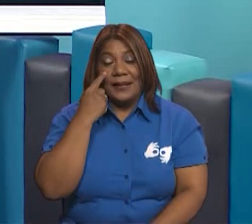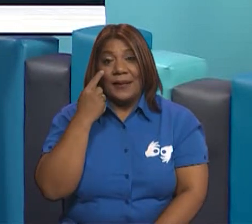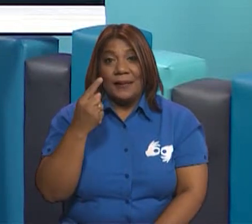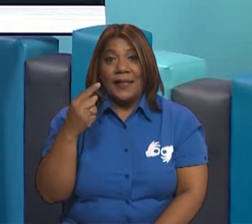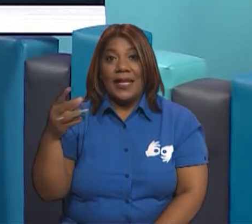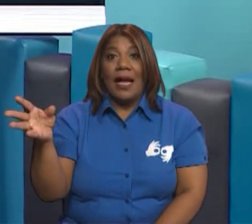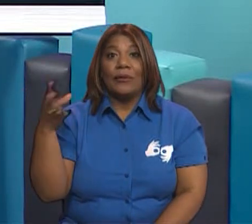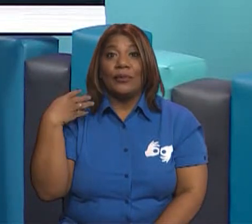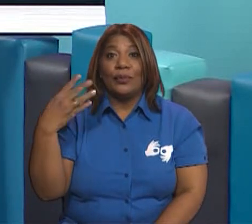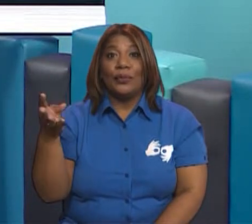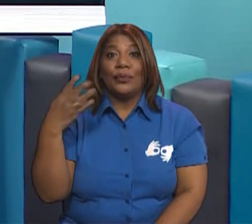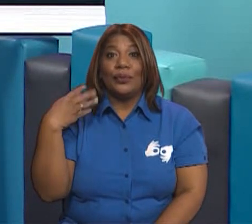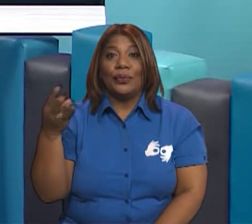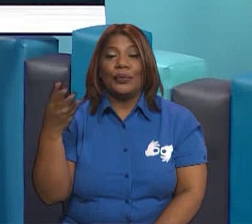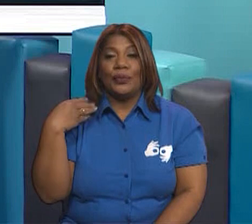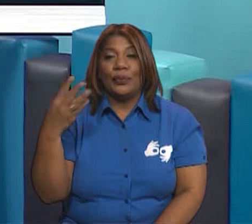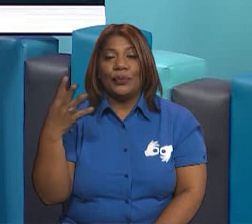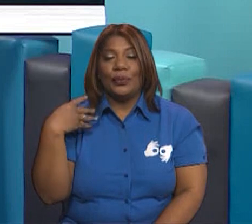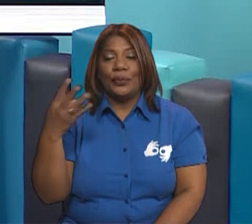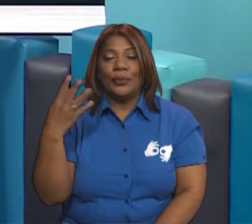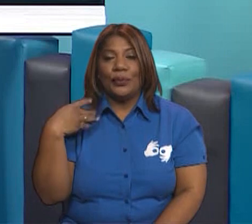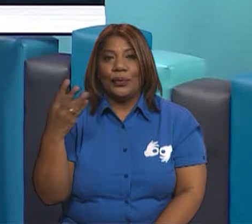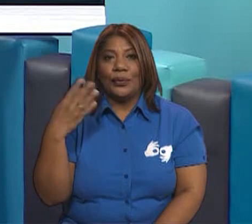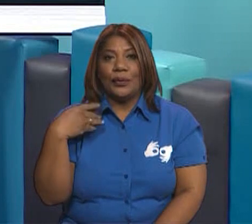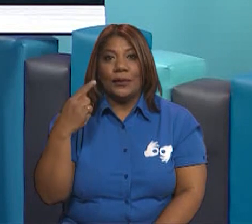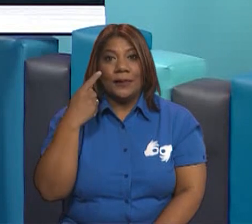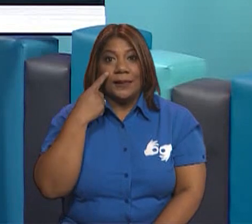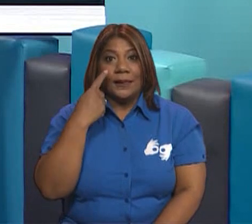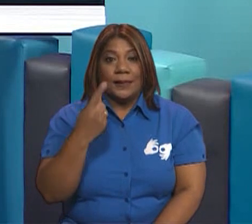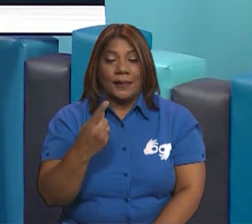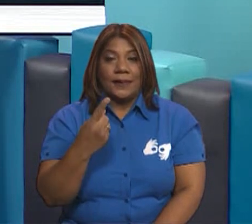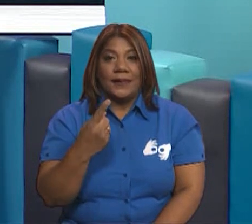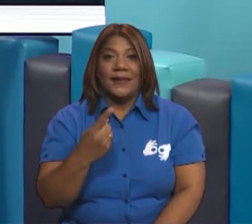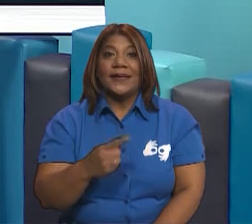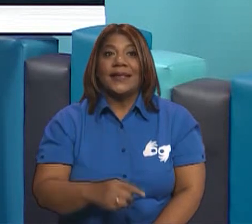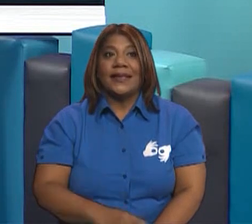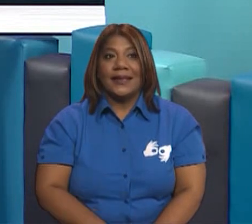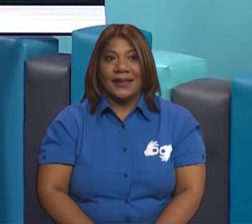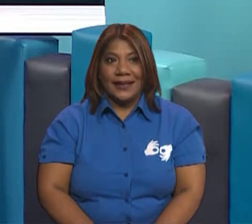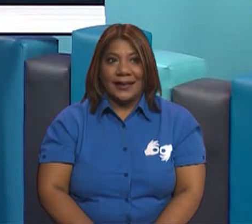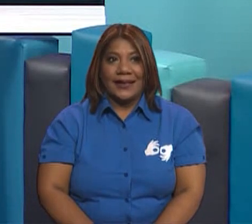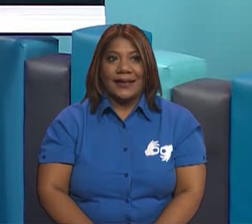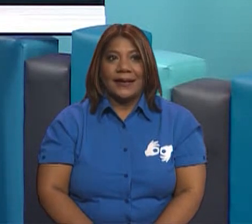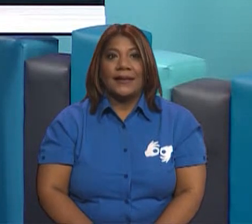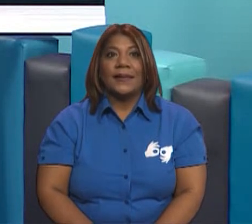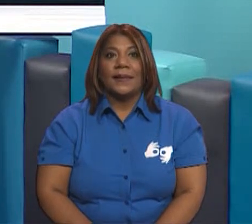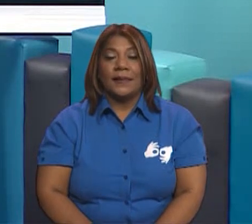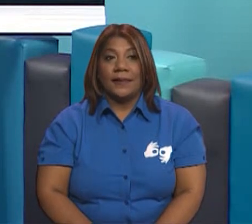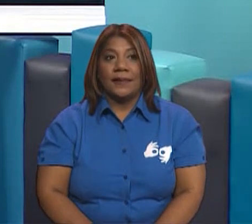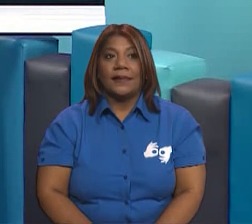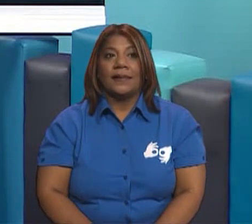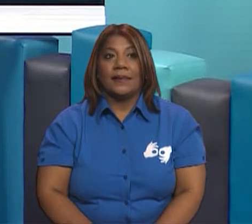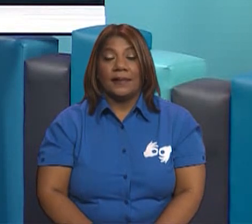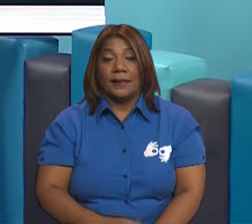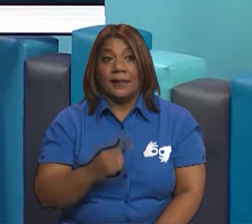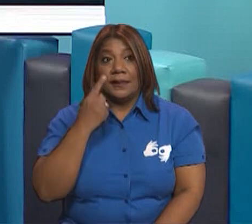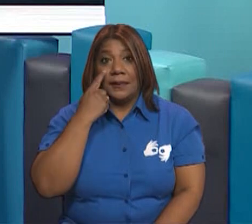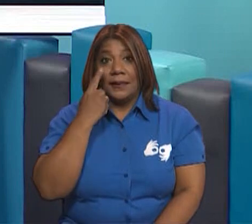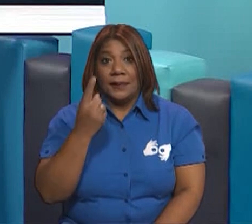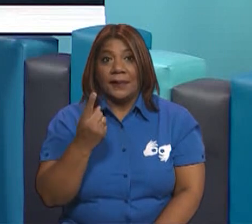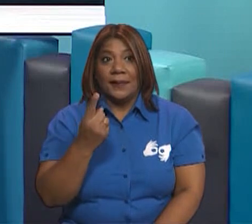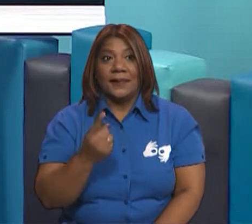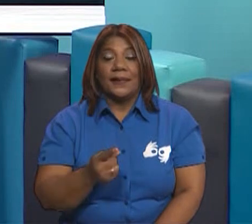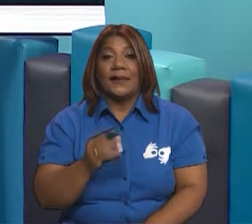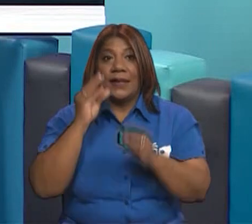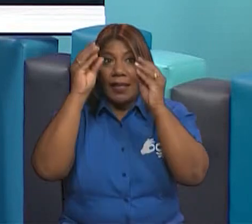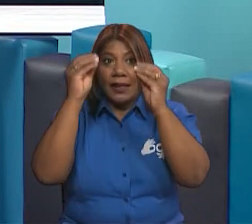en pantalla con ese abanico. Ustedes me van a ayudar y me van a decir si lo estoy haciendo bien. ¿Sí? Muy bien.